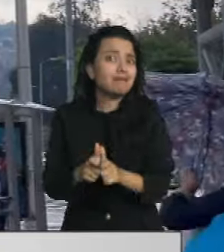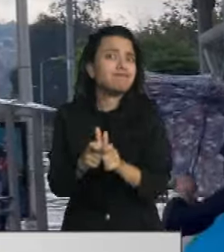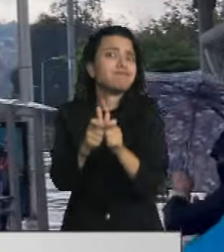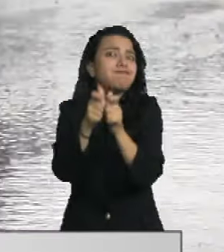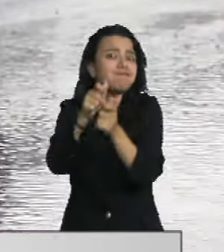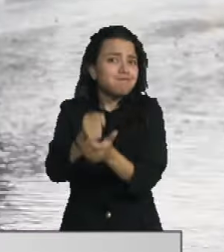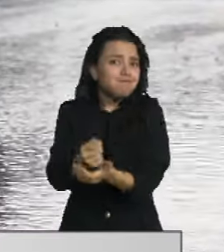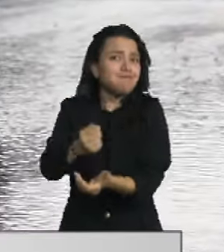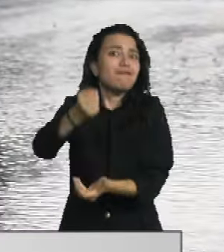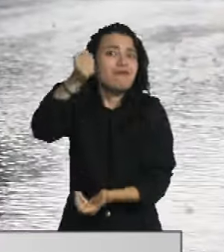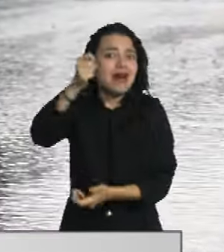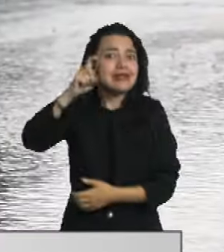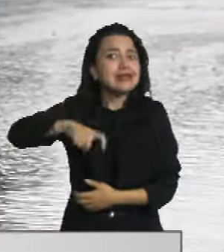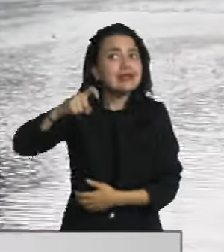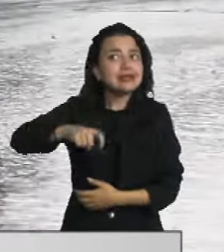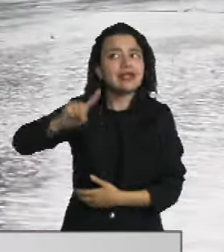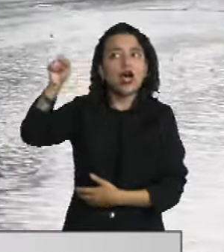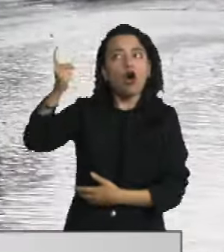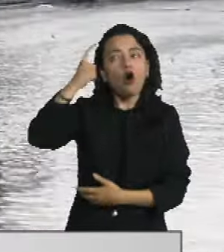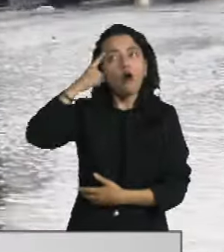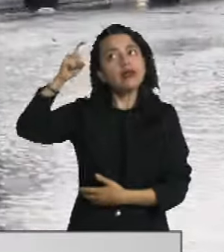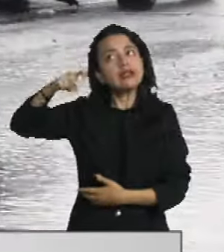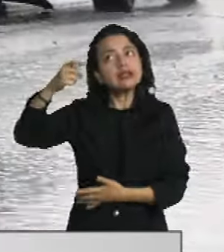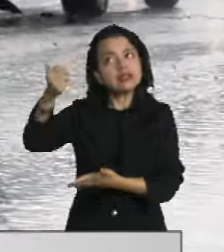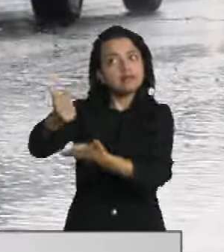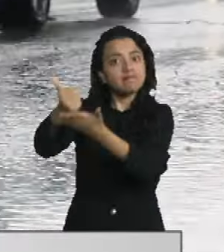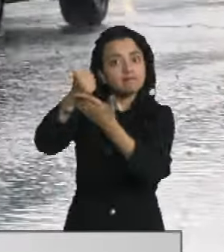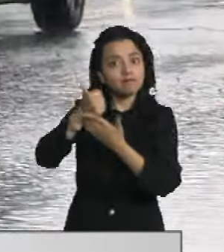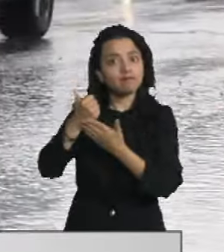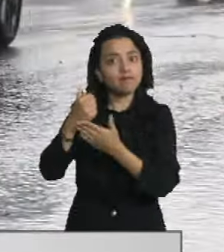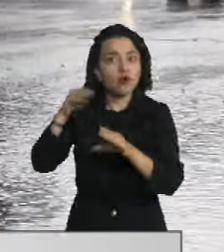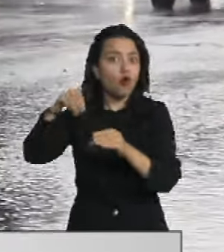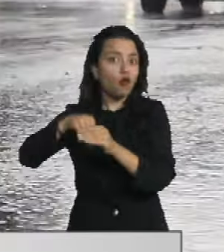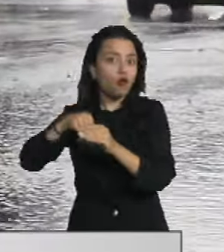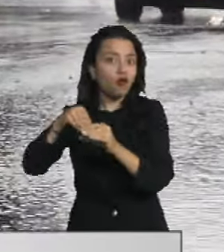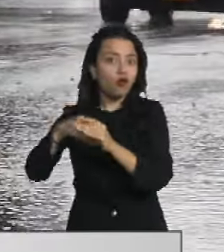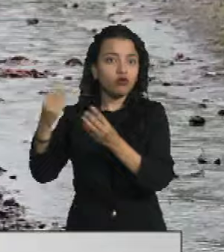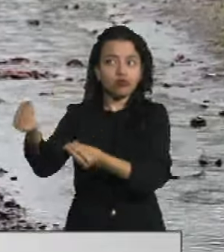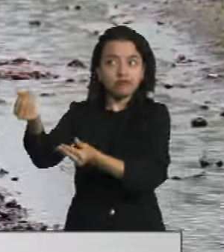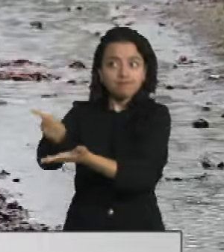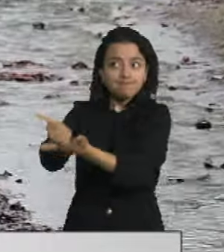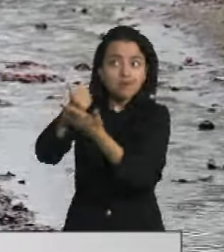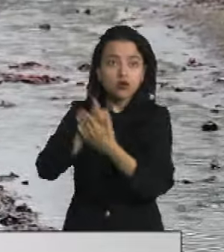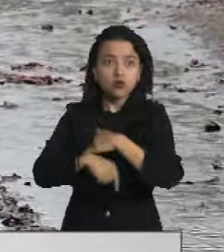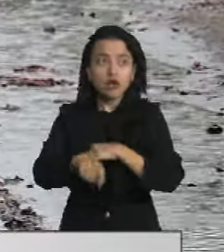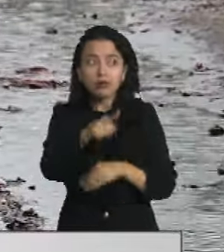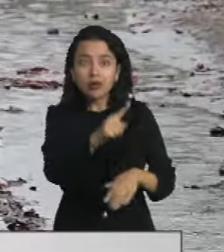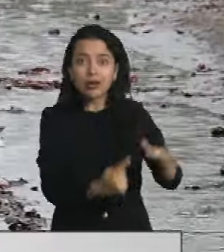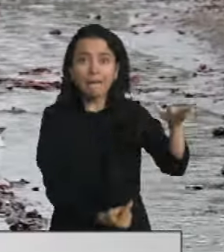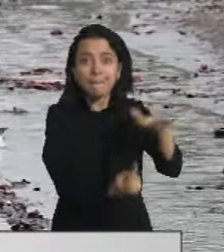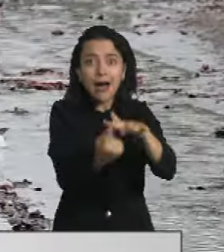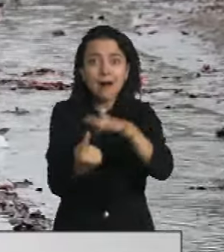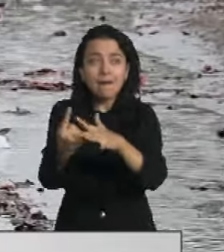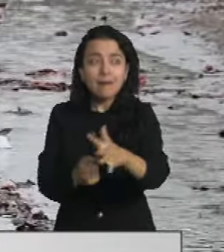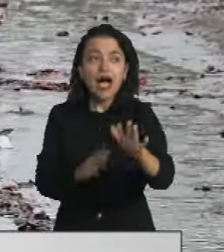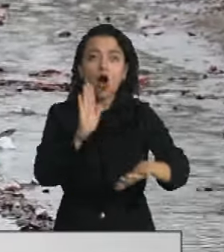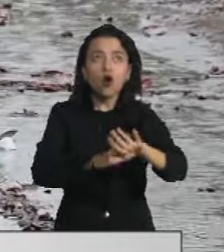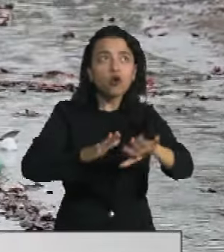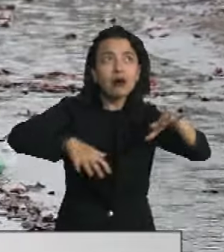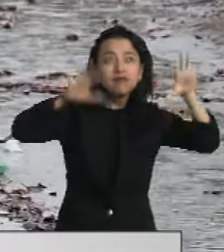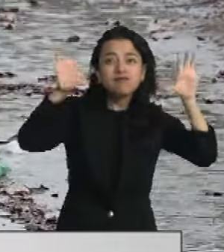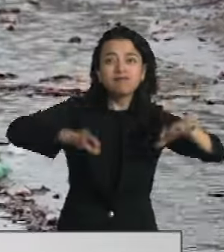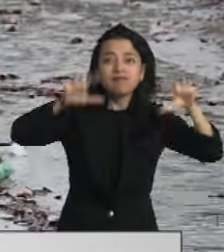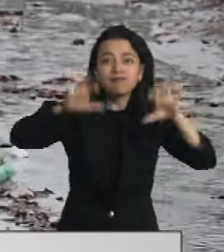Incluso también le hace el llamado al gobierno nacional para tratar de traer fondos aquí a la capital del país porque se avecinan una temporada de lluvias bastante fuerte,